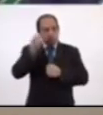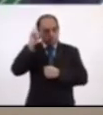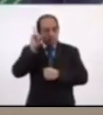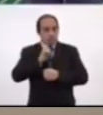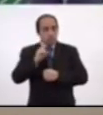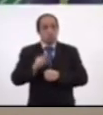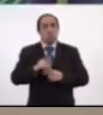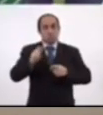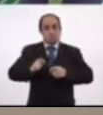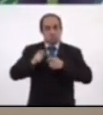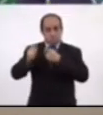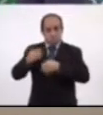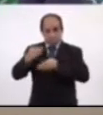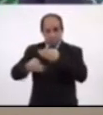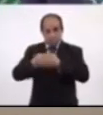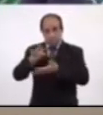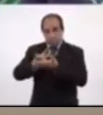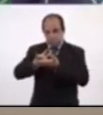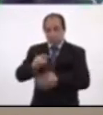todas.